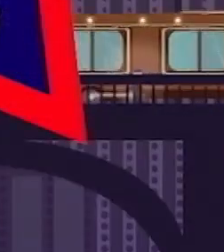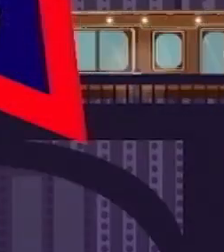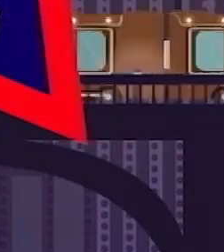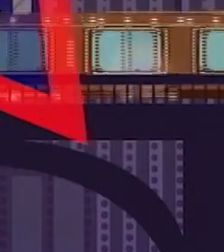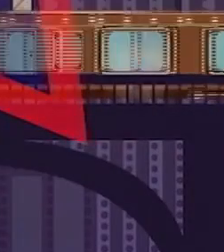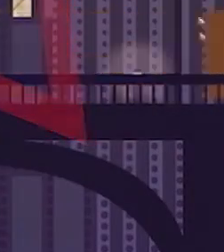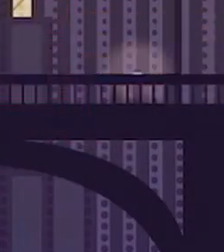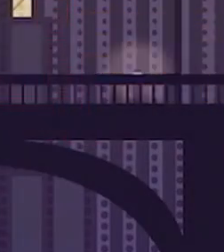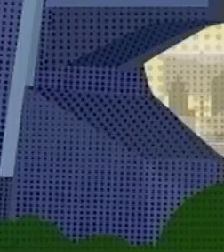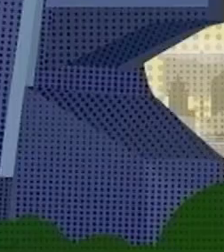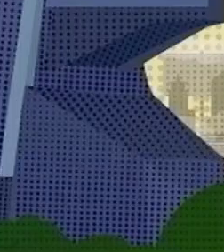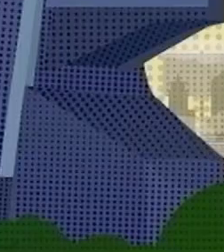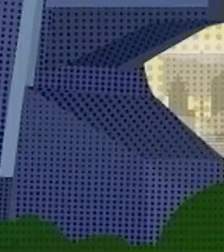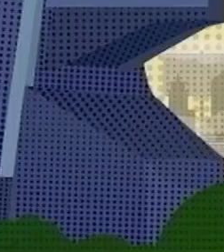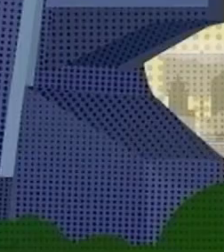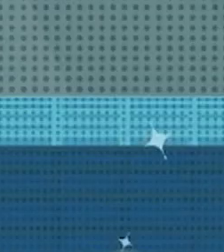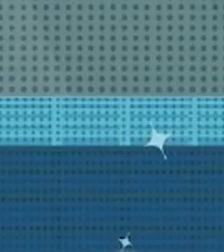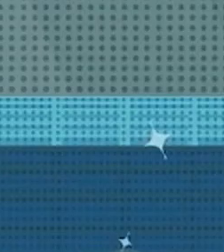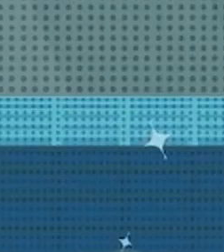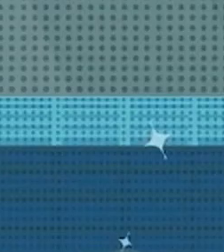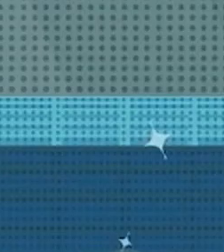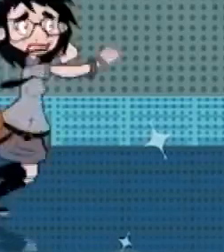María Pérez versus los superhéroes.